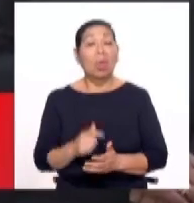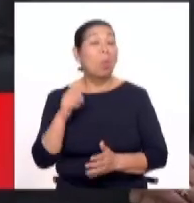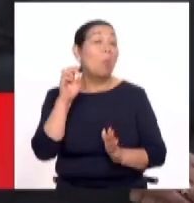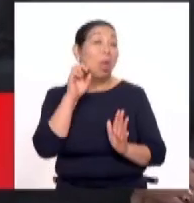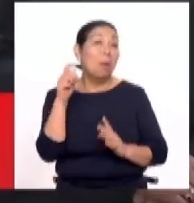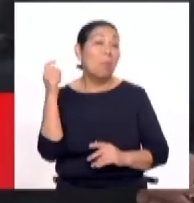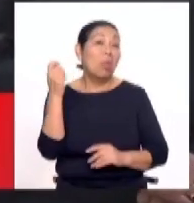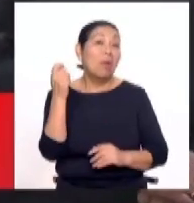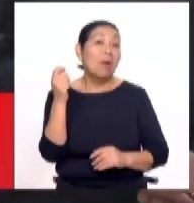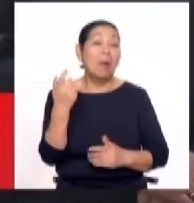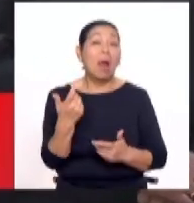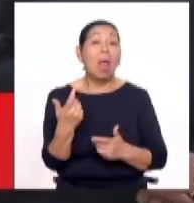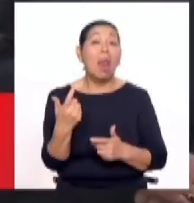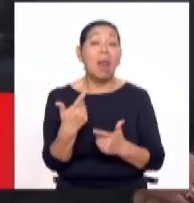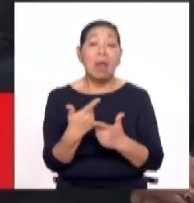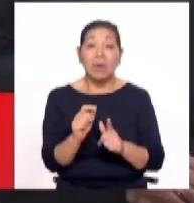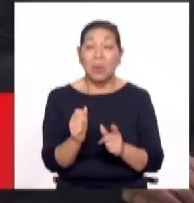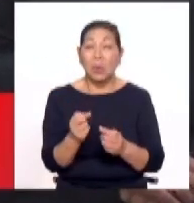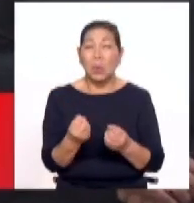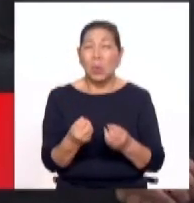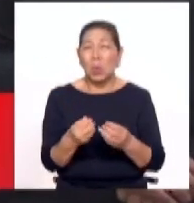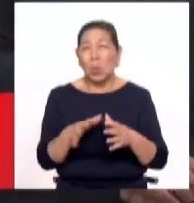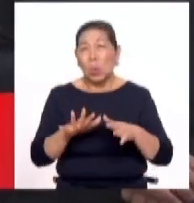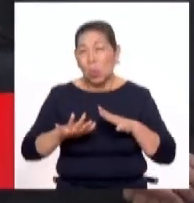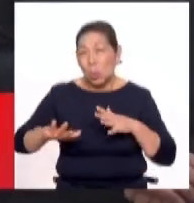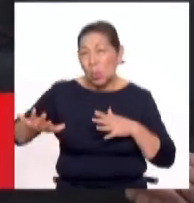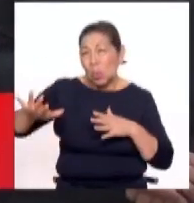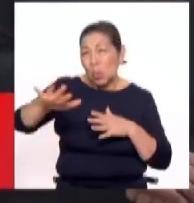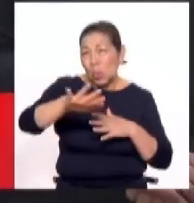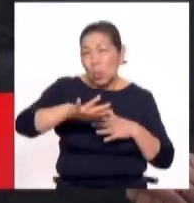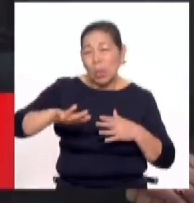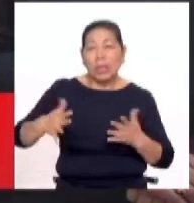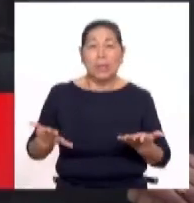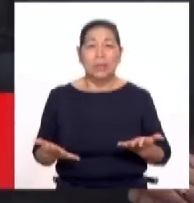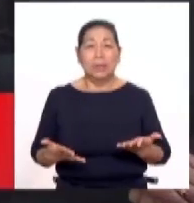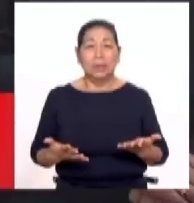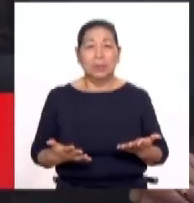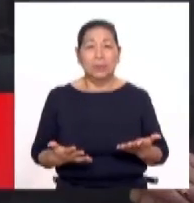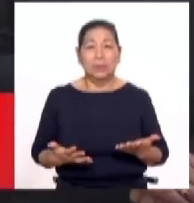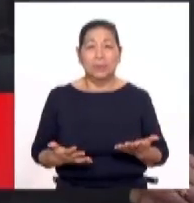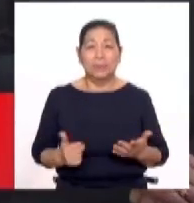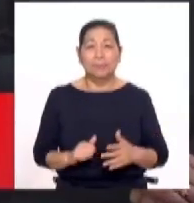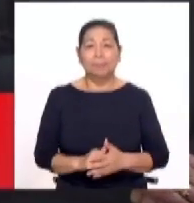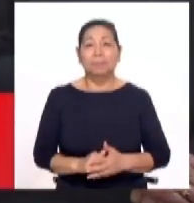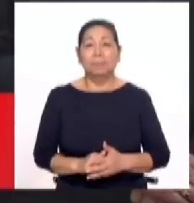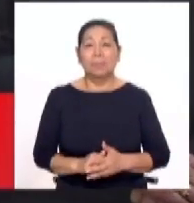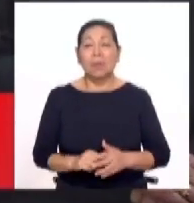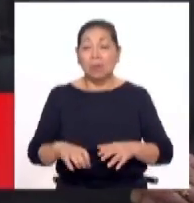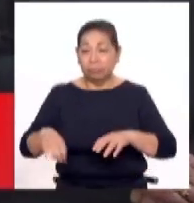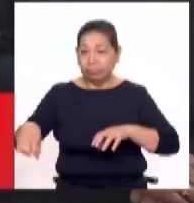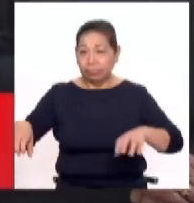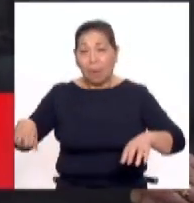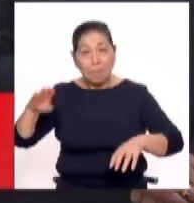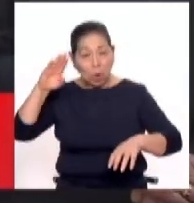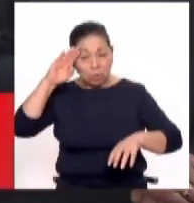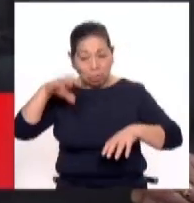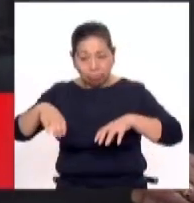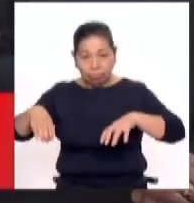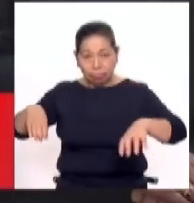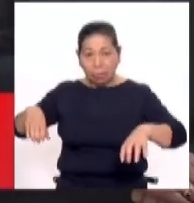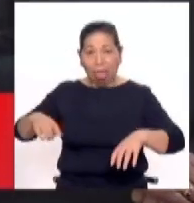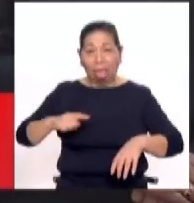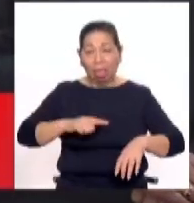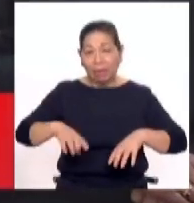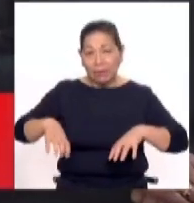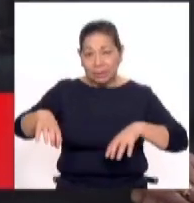Trujillo o La Libertad, había una macroregión, habían divisiones policiales,